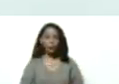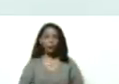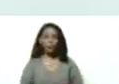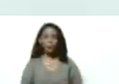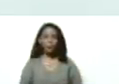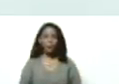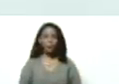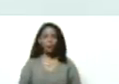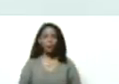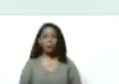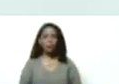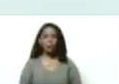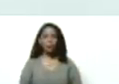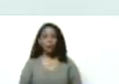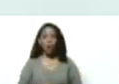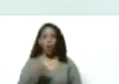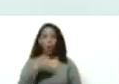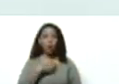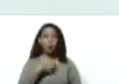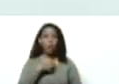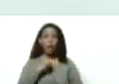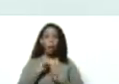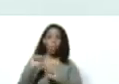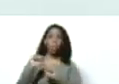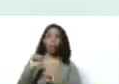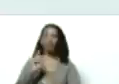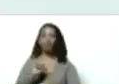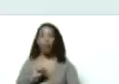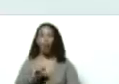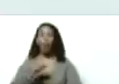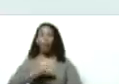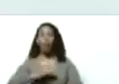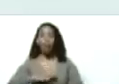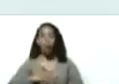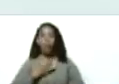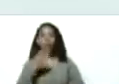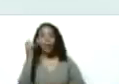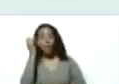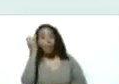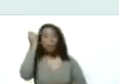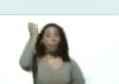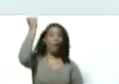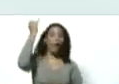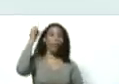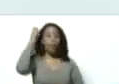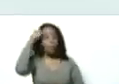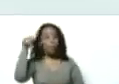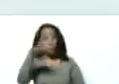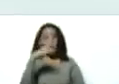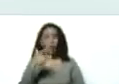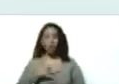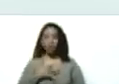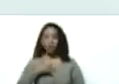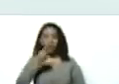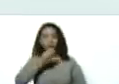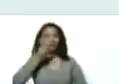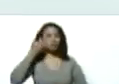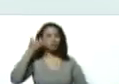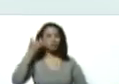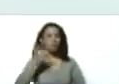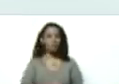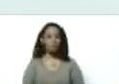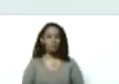inédito los poderes creadores del pueblo que nos hace sentir orgullosos